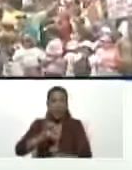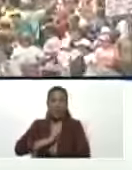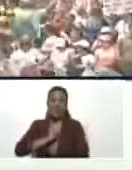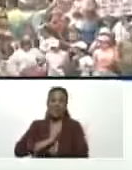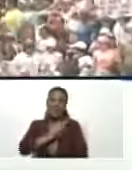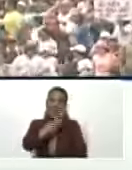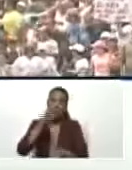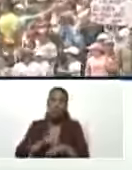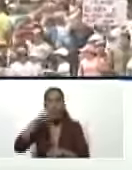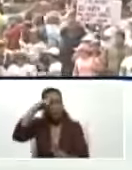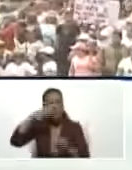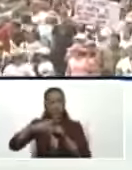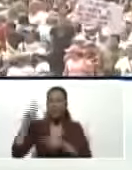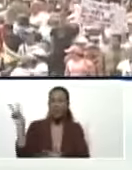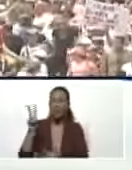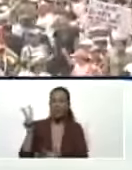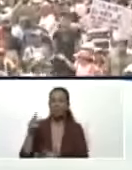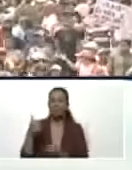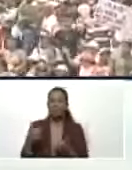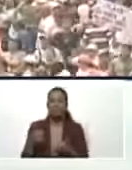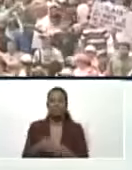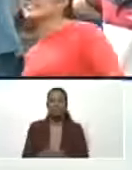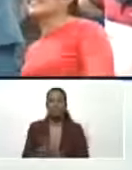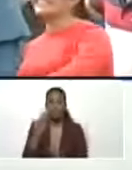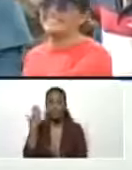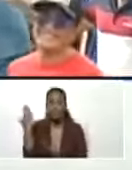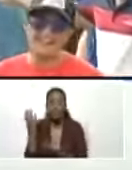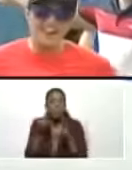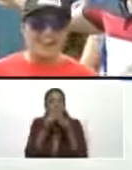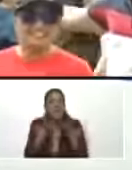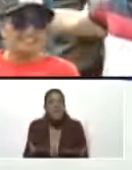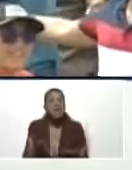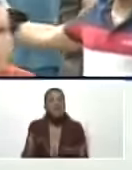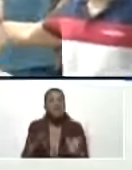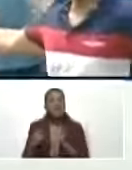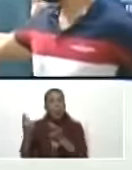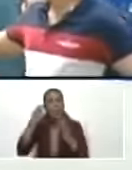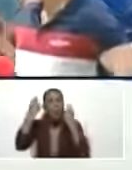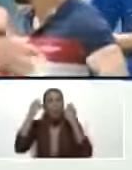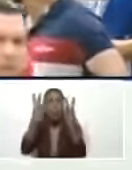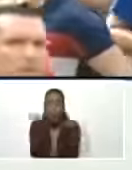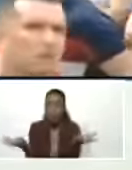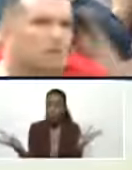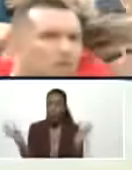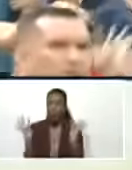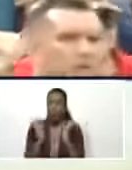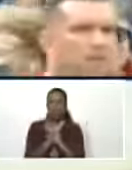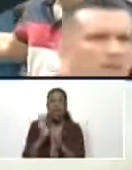nacional, lo afirmativo venezolano. Miren qué bello el concierto en el Monumental.